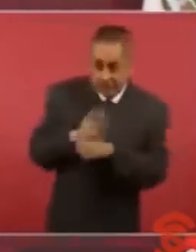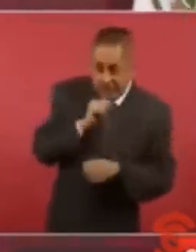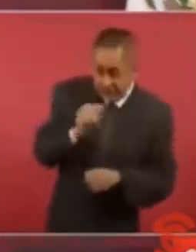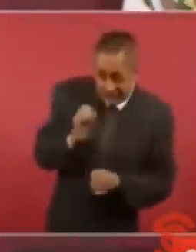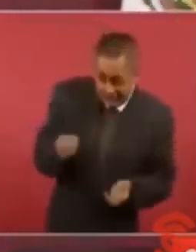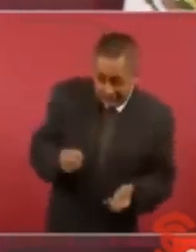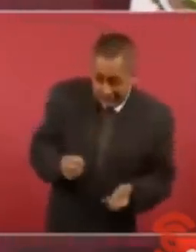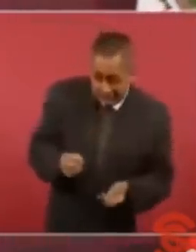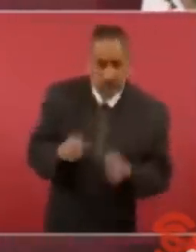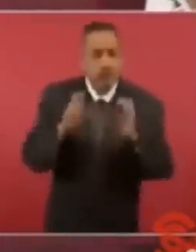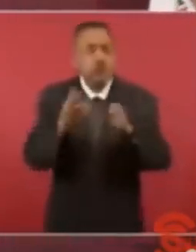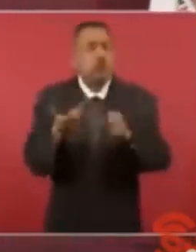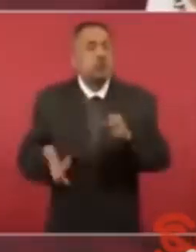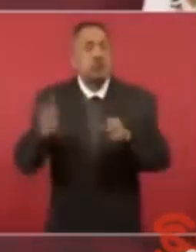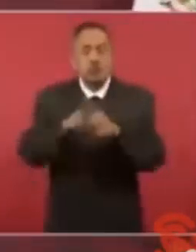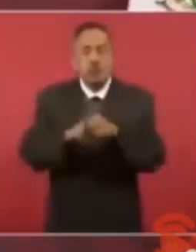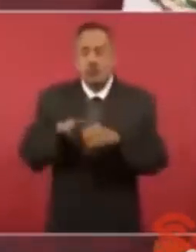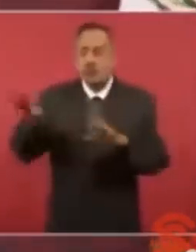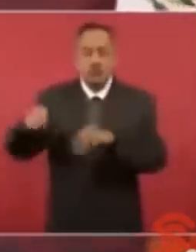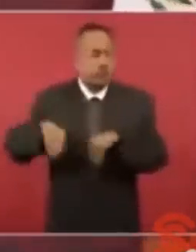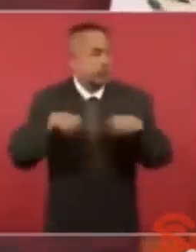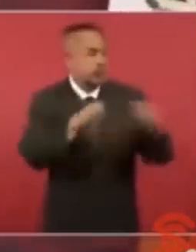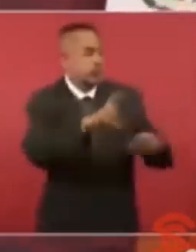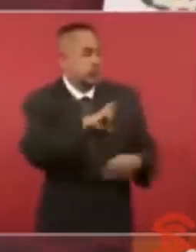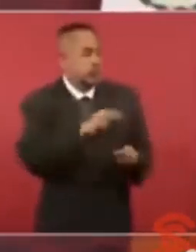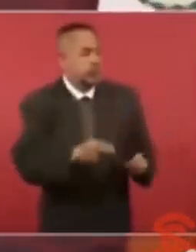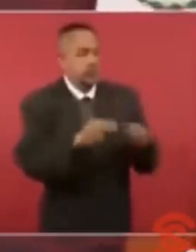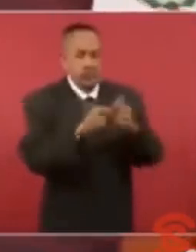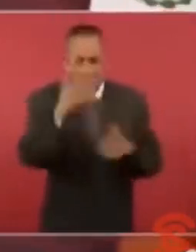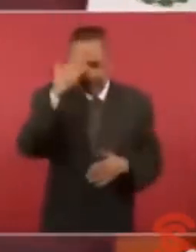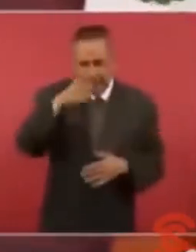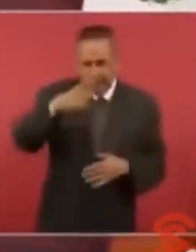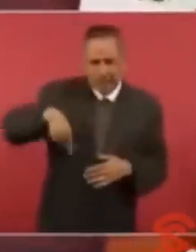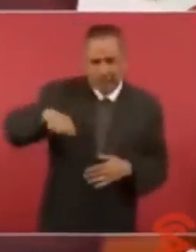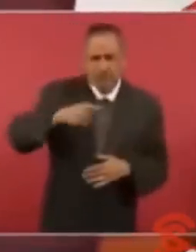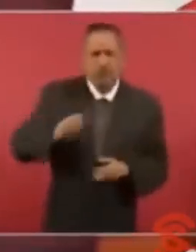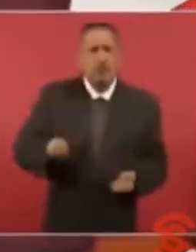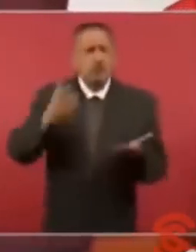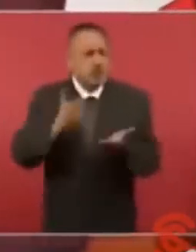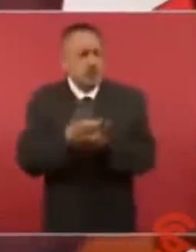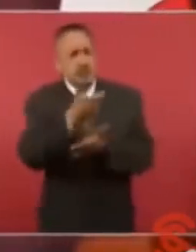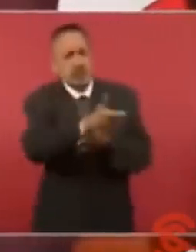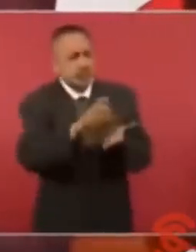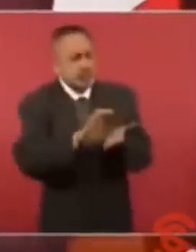cuando privatizaron los hospitales. ¿Saben cuánto pagamos?